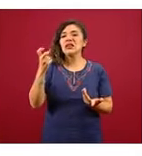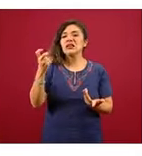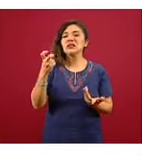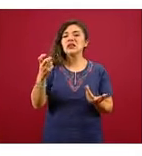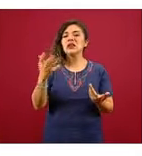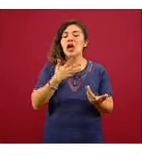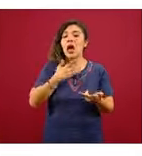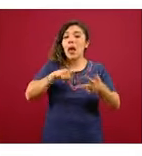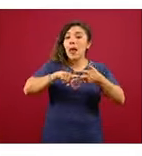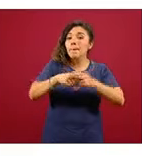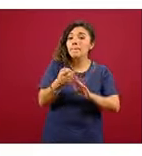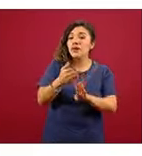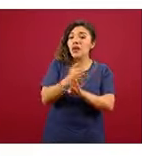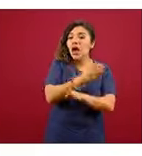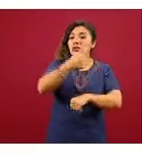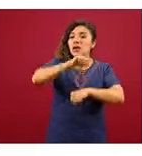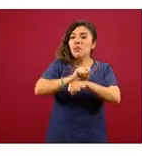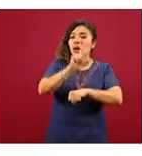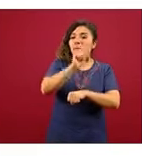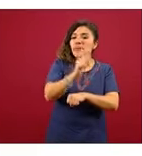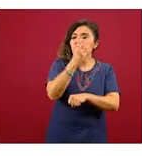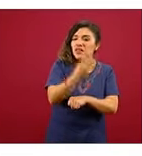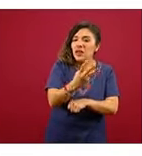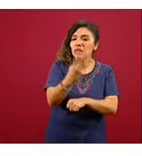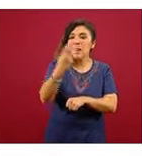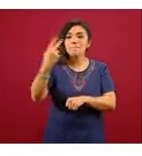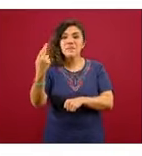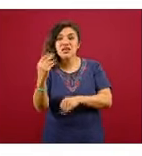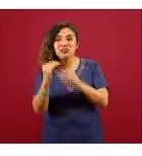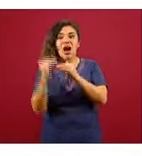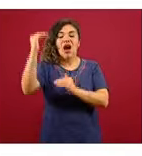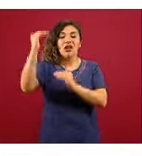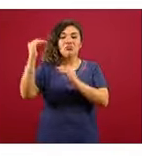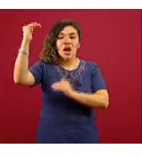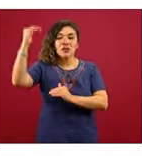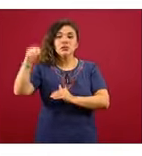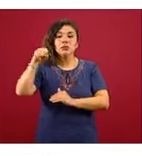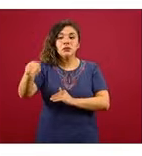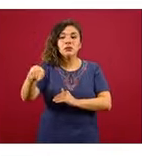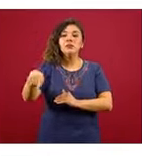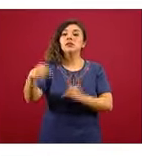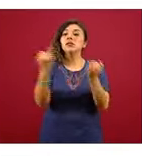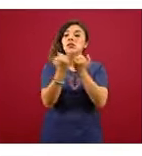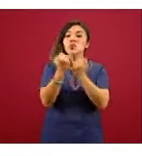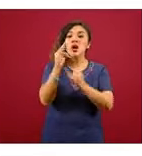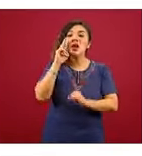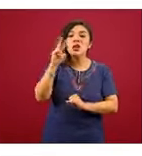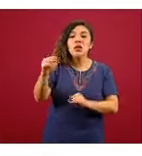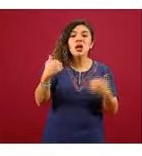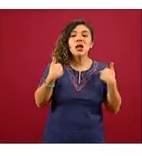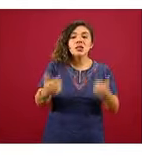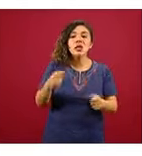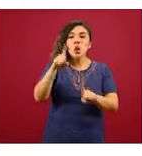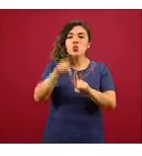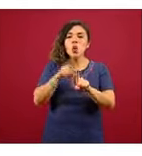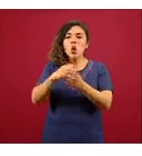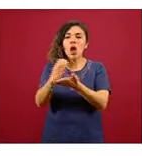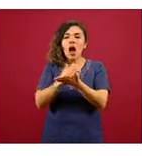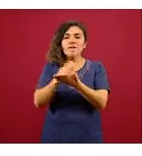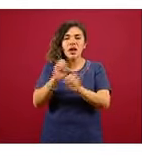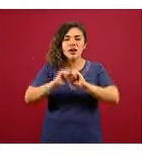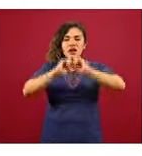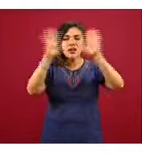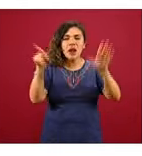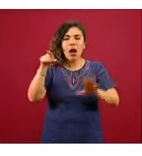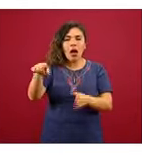incrementó a partir de la semana 23 y en la 25, sobre todo también cuando vemos la barra de color café claro, que es la